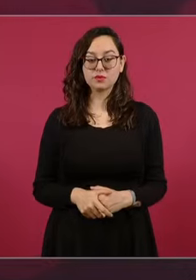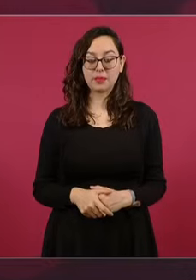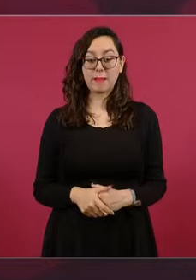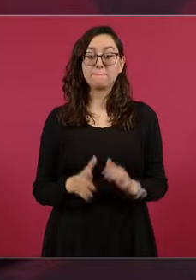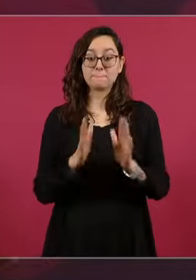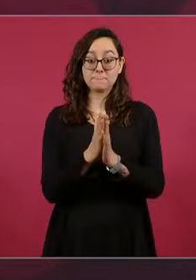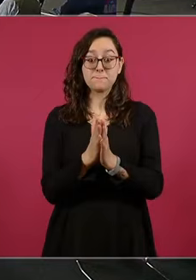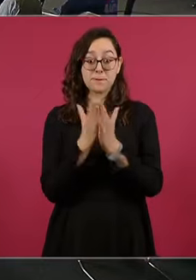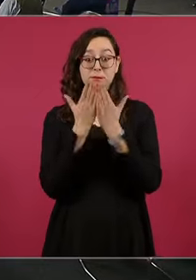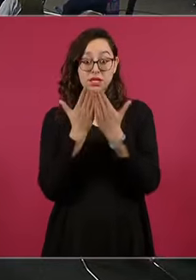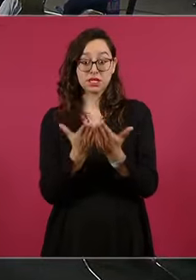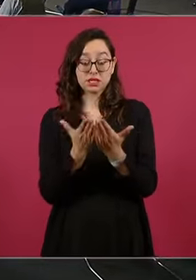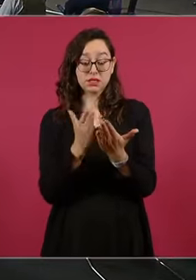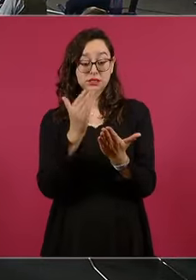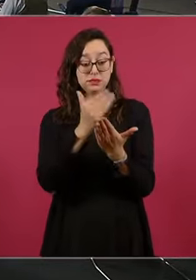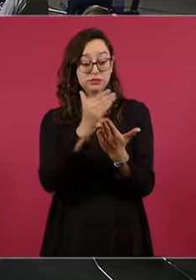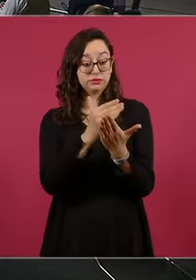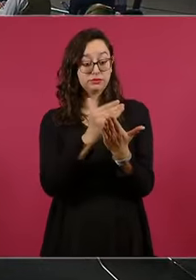tiene que ver